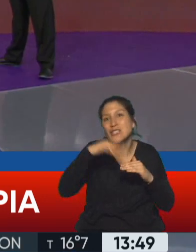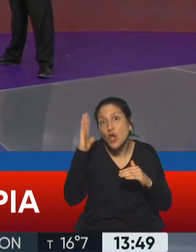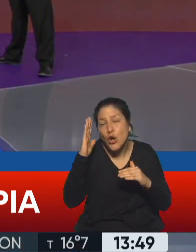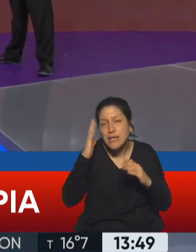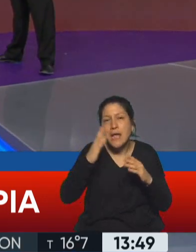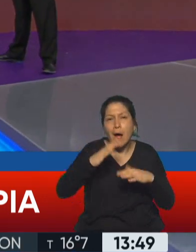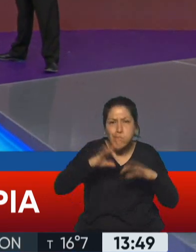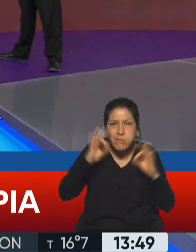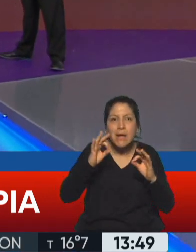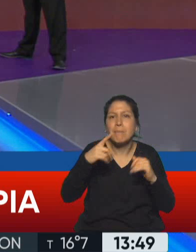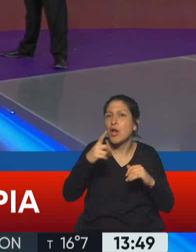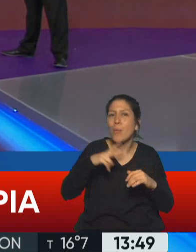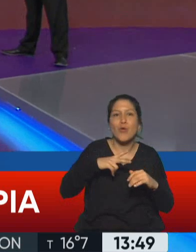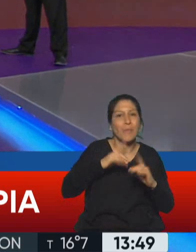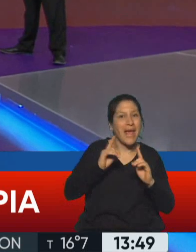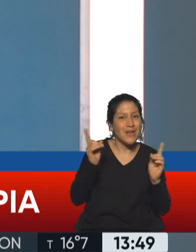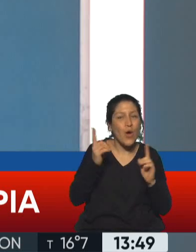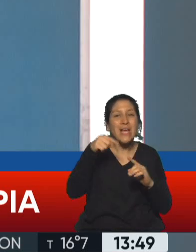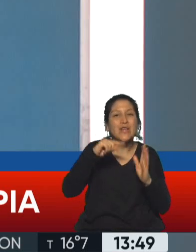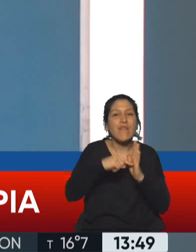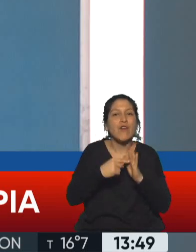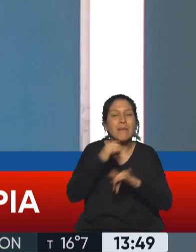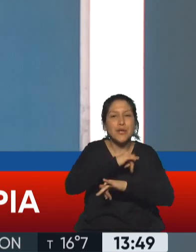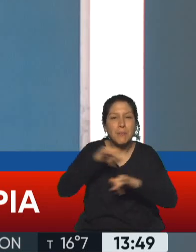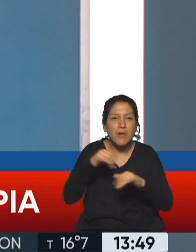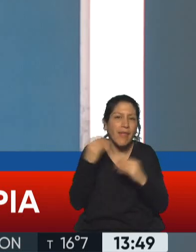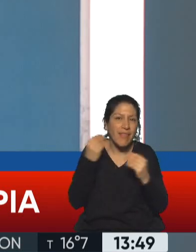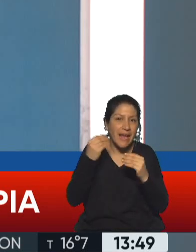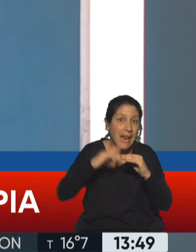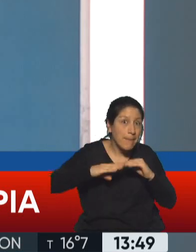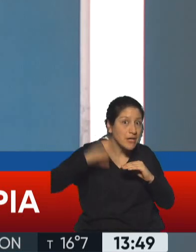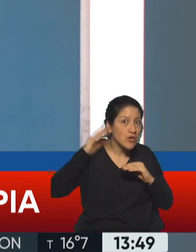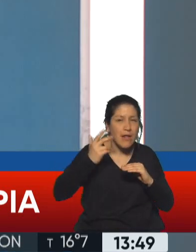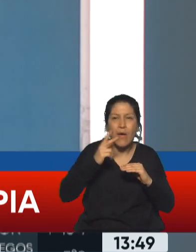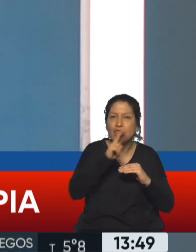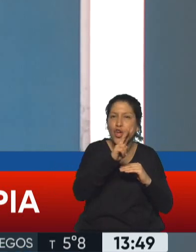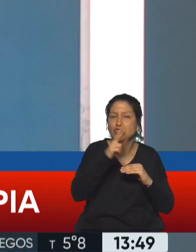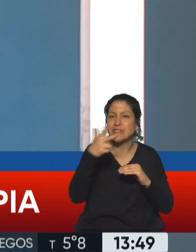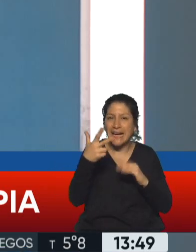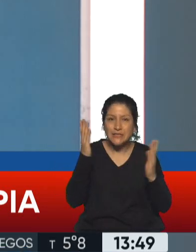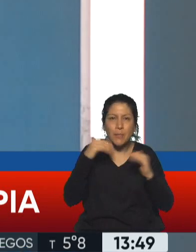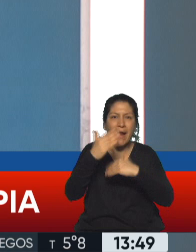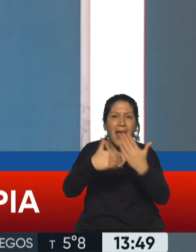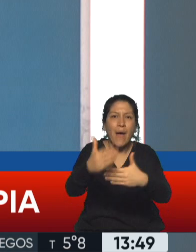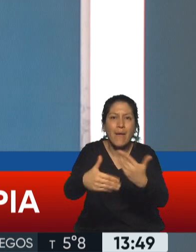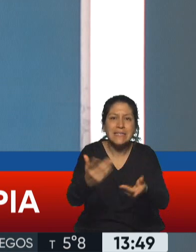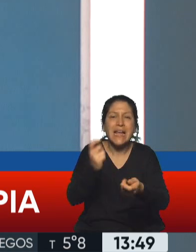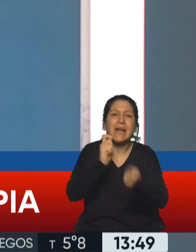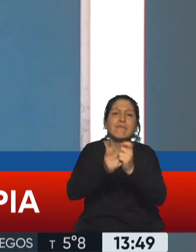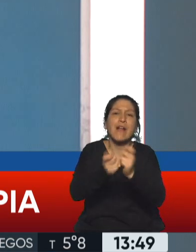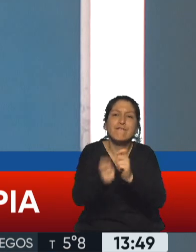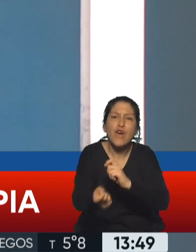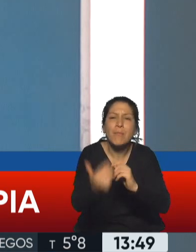propia, y también el dato importante es que ya no tienen esa mayoría de 2/3 para avanzar con posibles